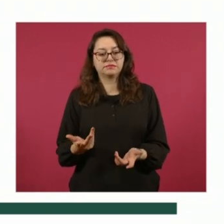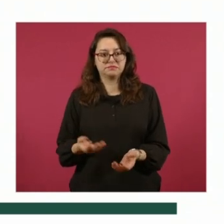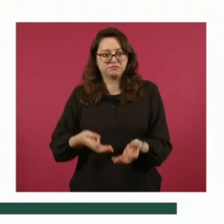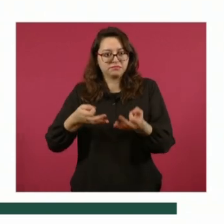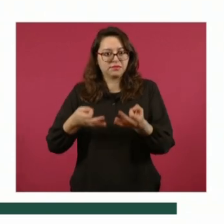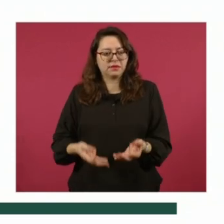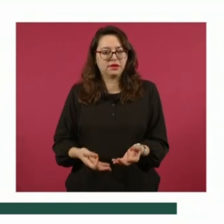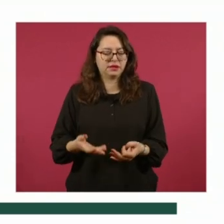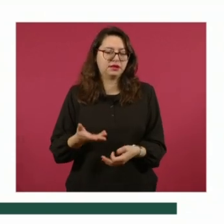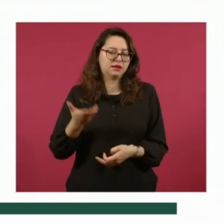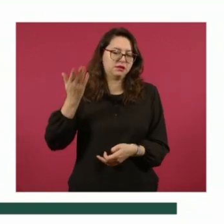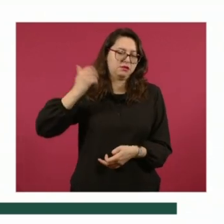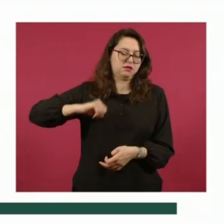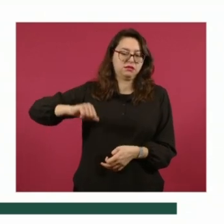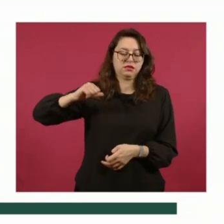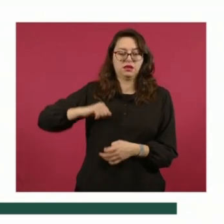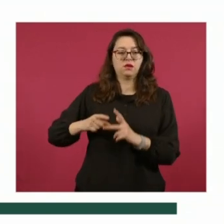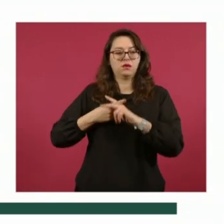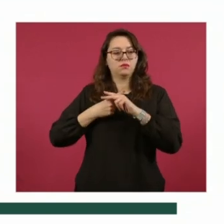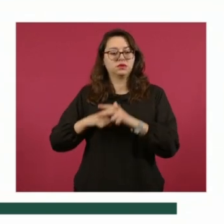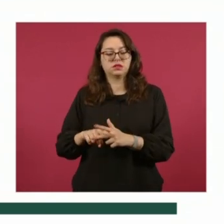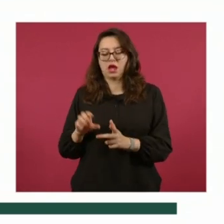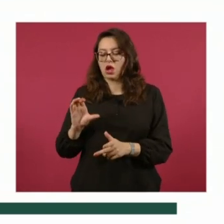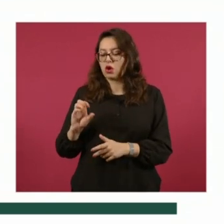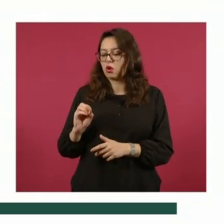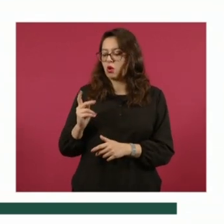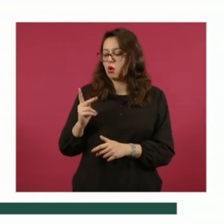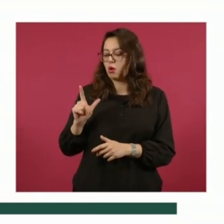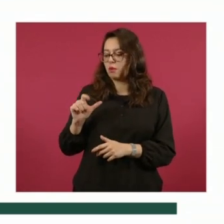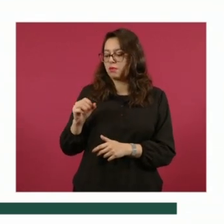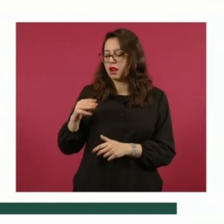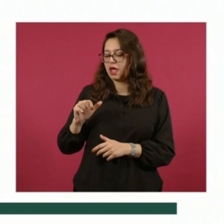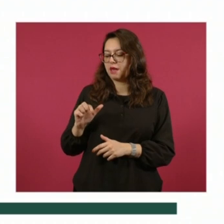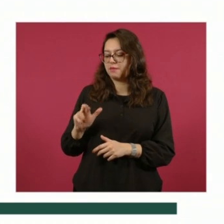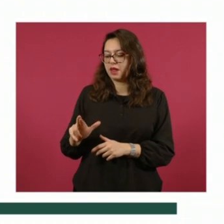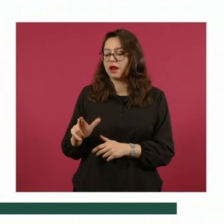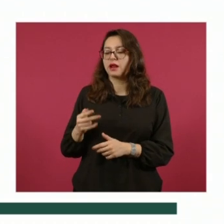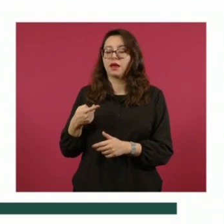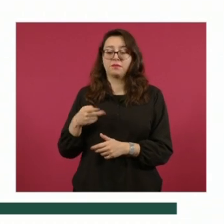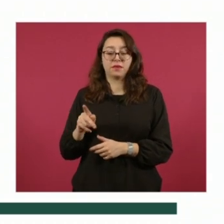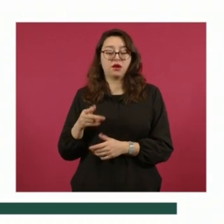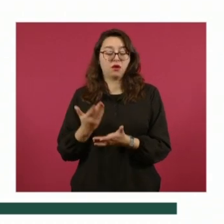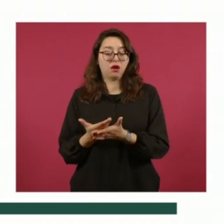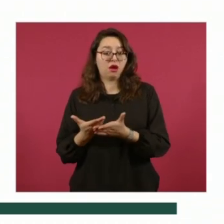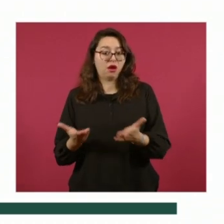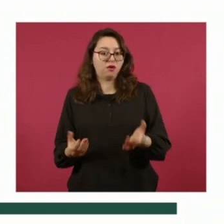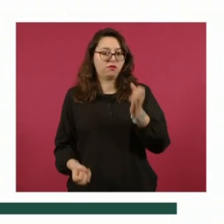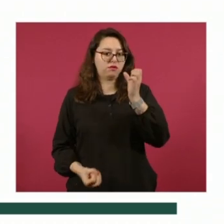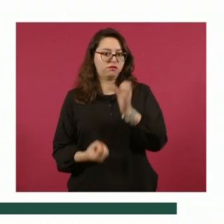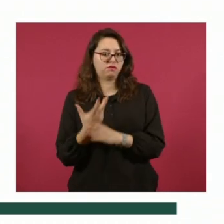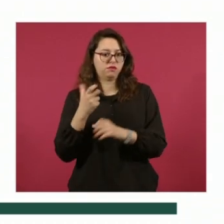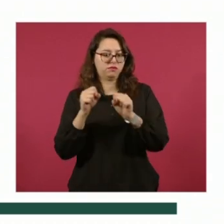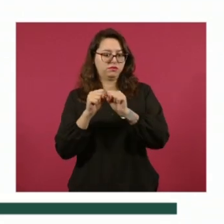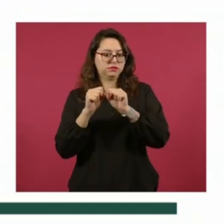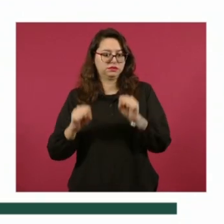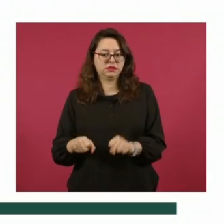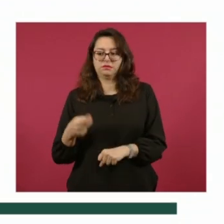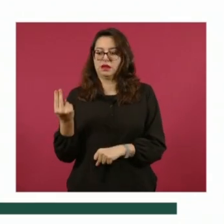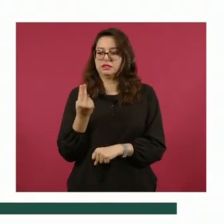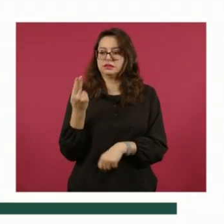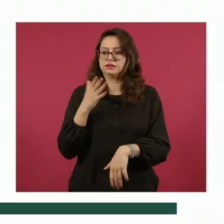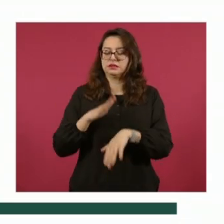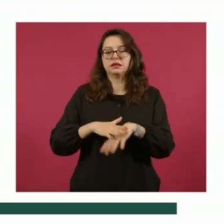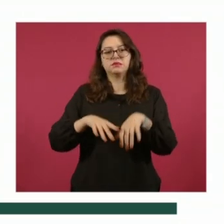ahora en todo el país, requiere de equipos que estén en permanente supervisión de la productividad de los hospitales,